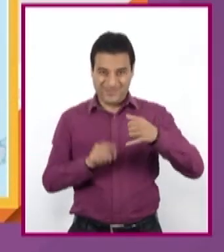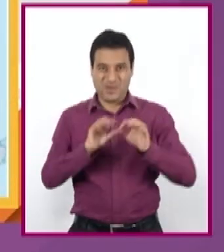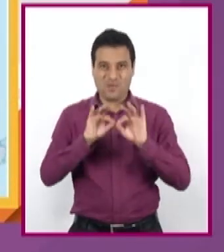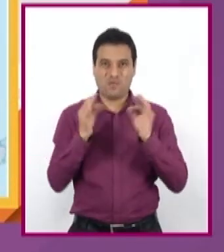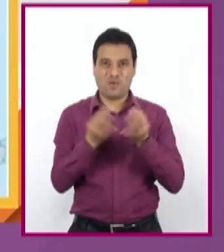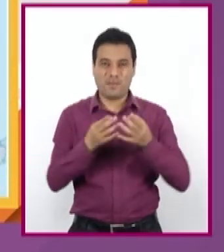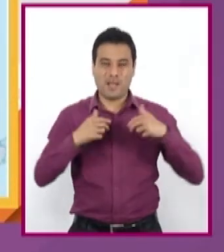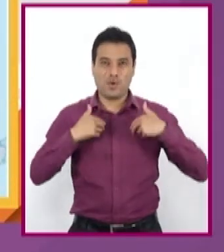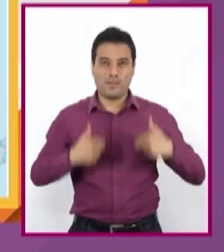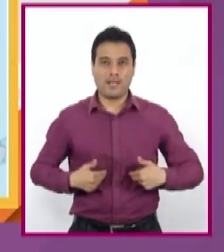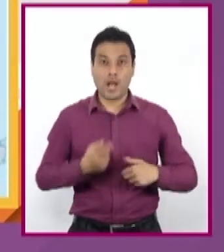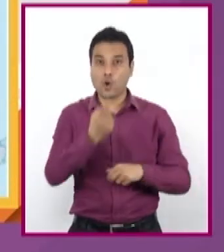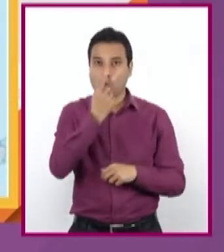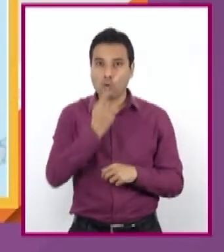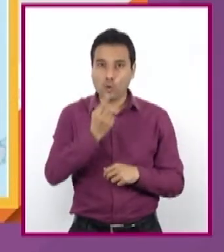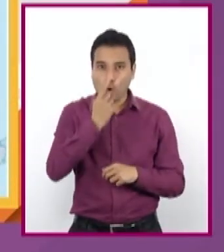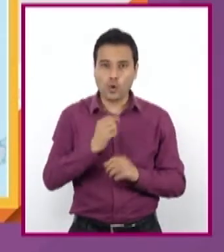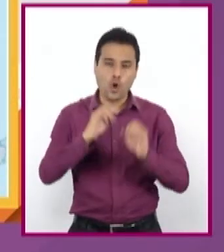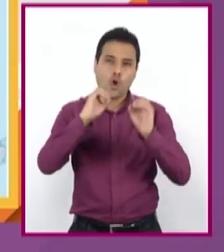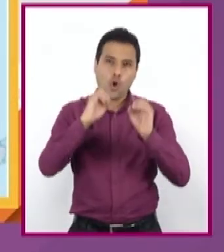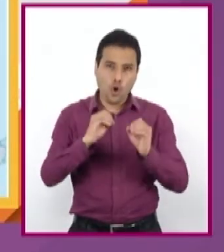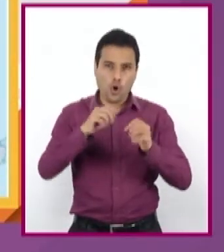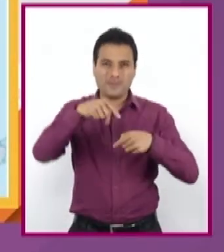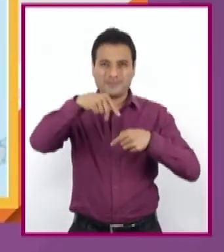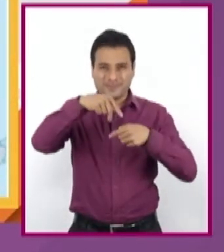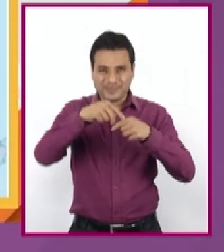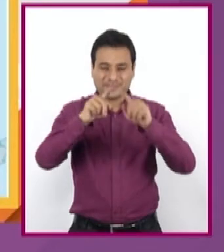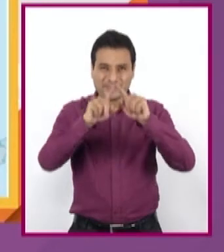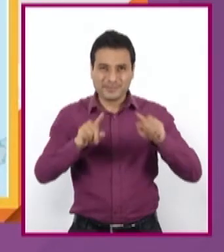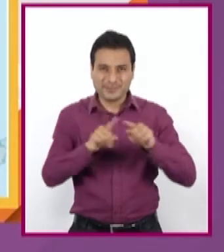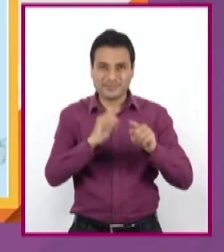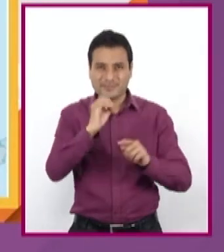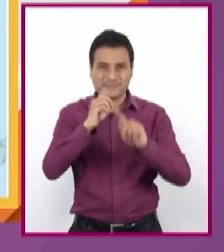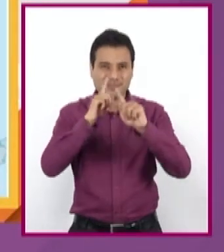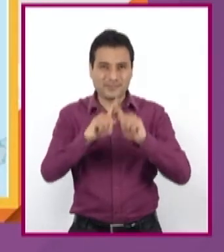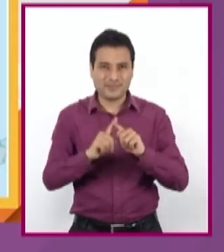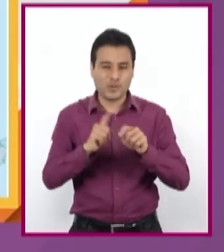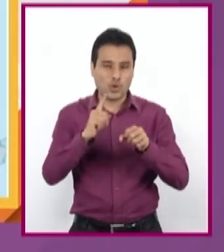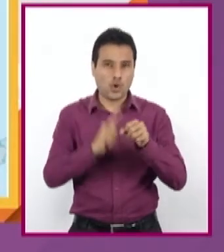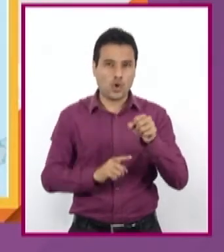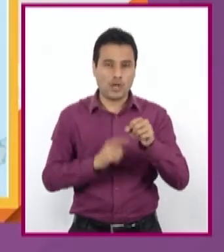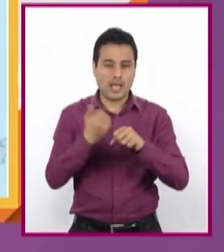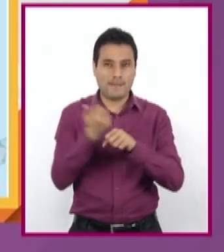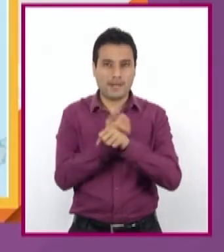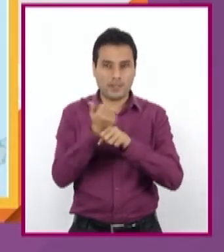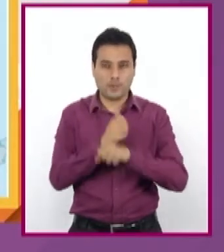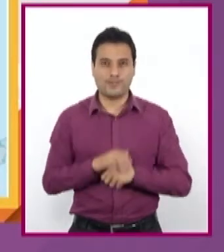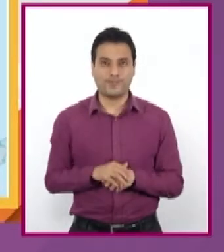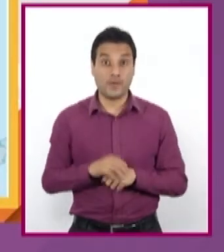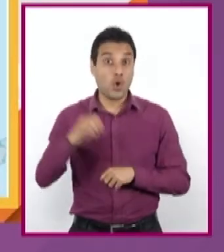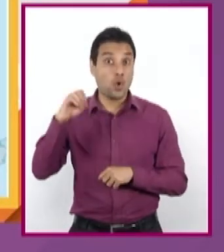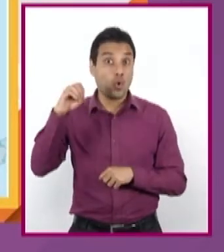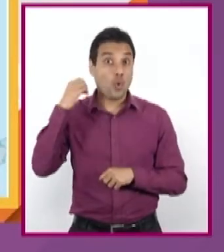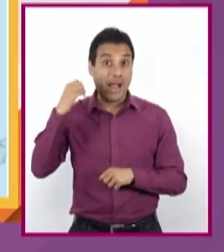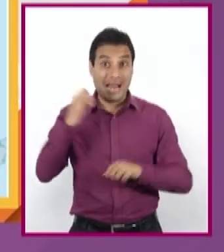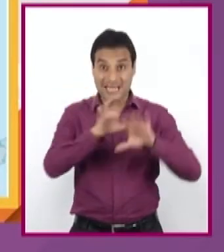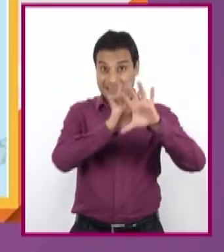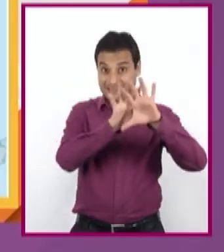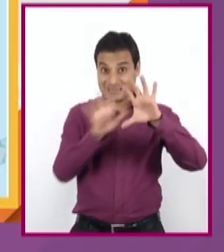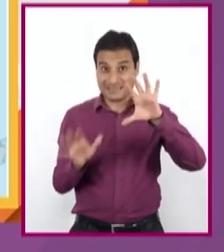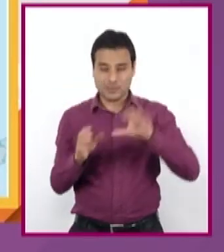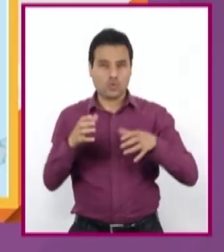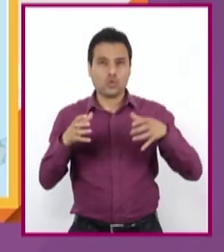de color rojo y decoraciones geométricas en color amarillo. En la región de Oaxaca destaca la